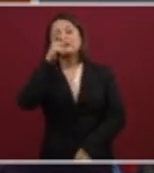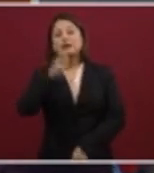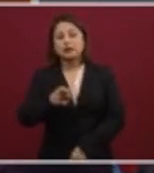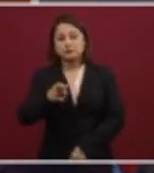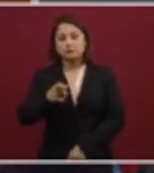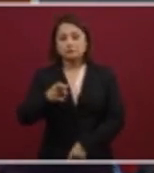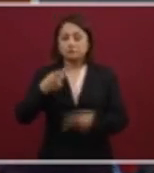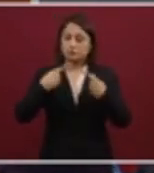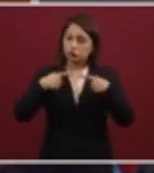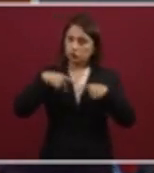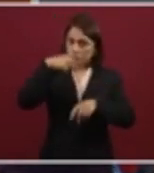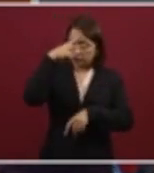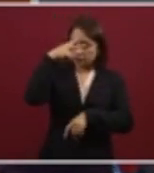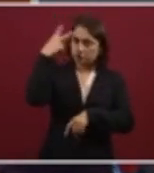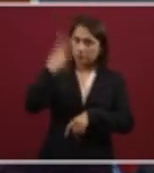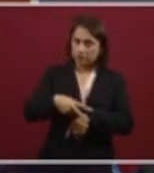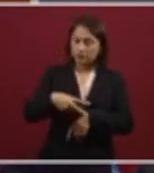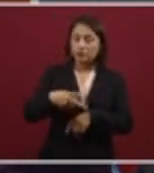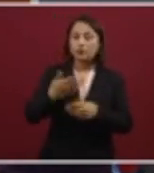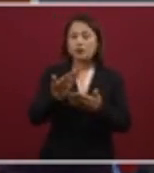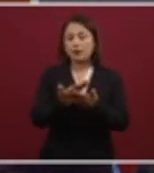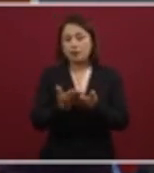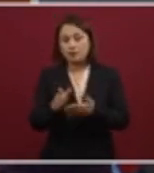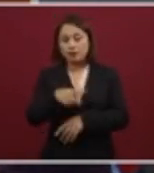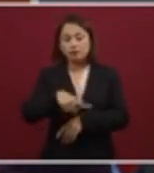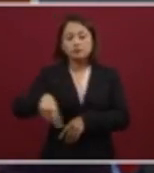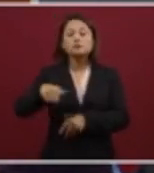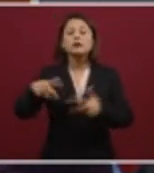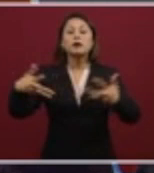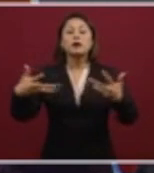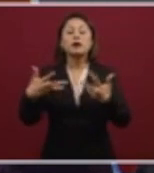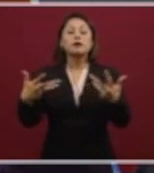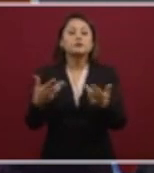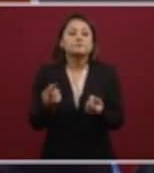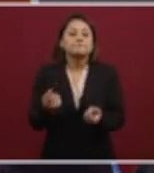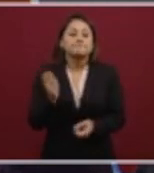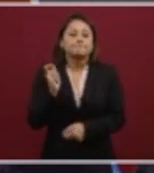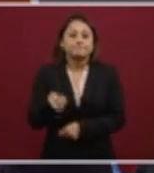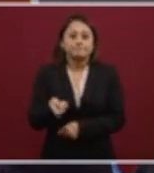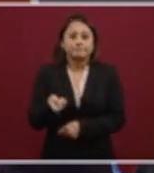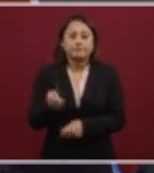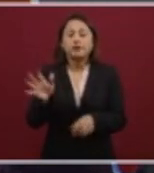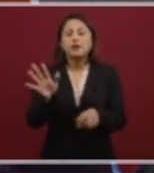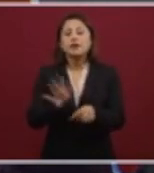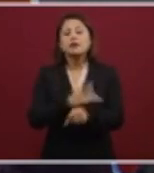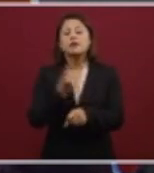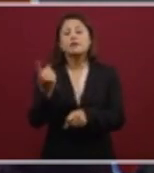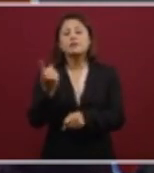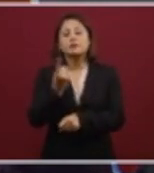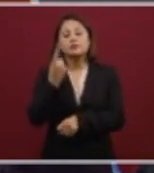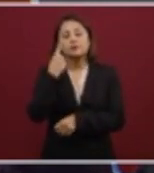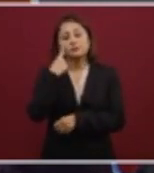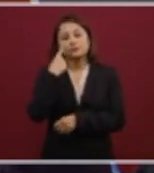y también de lo que ellos hagan, porque si se